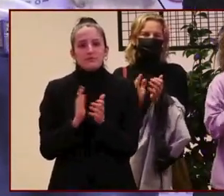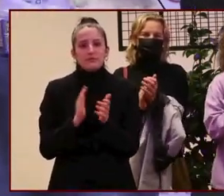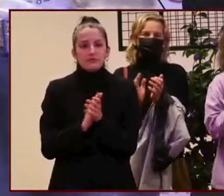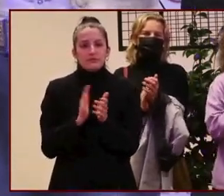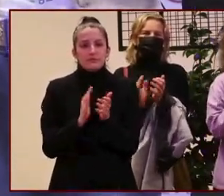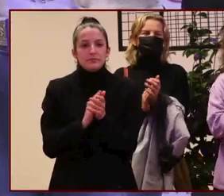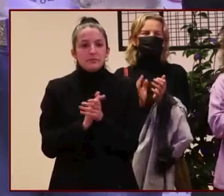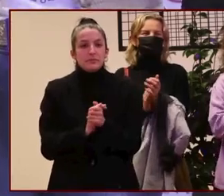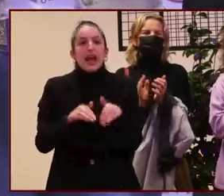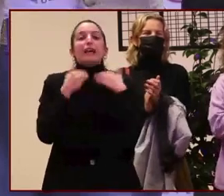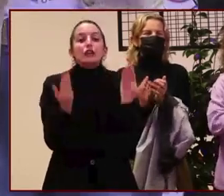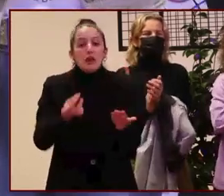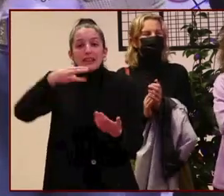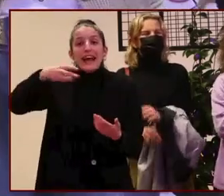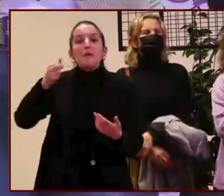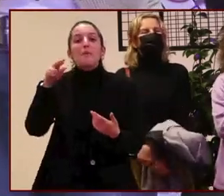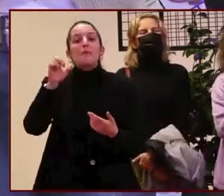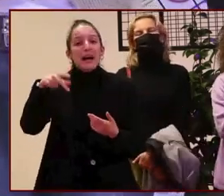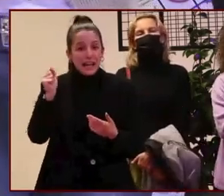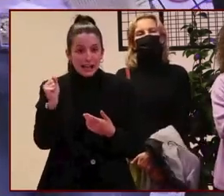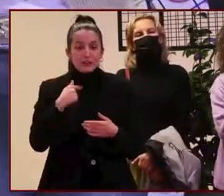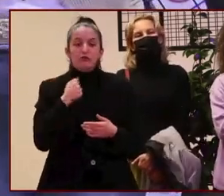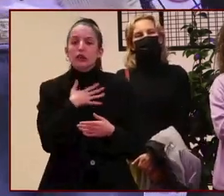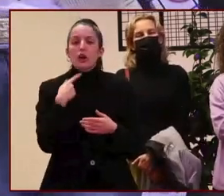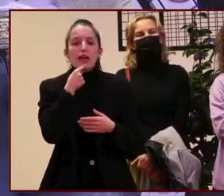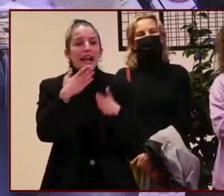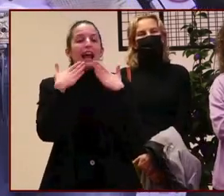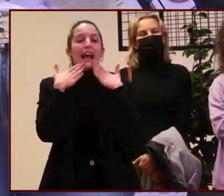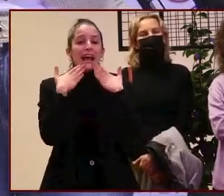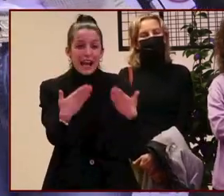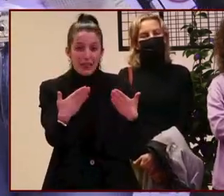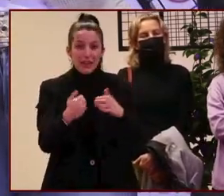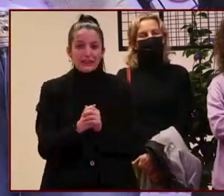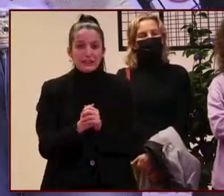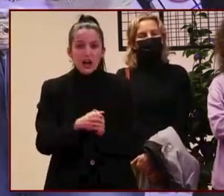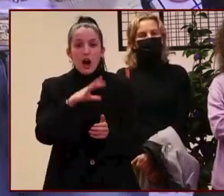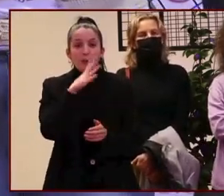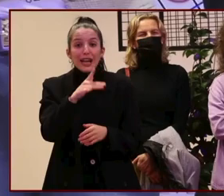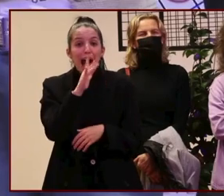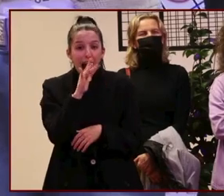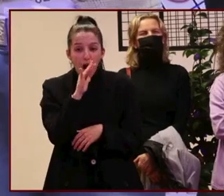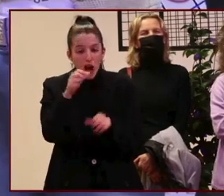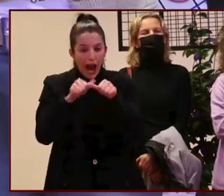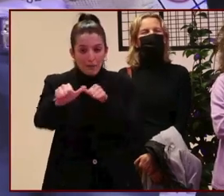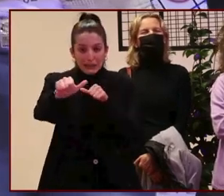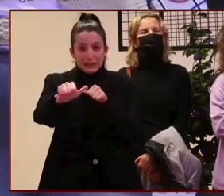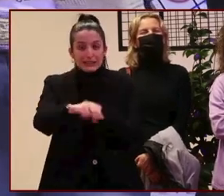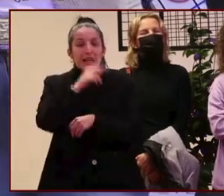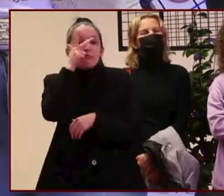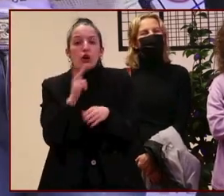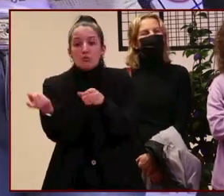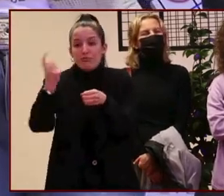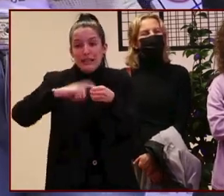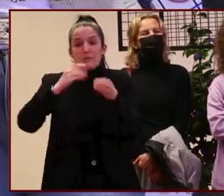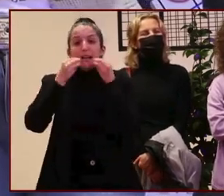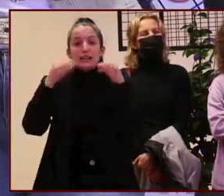así que mariana gracias porque digo vaya a estar una historia natura historia porque las mujeres